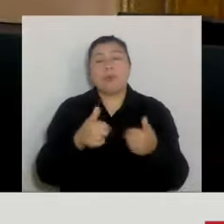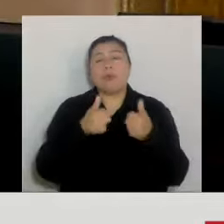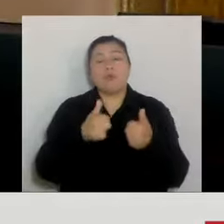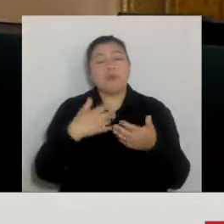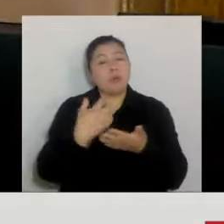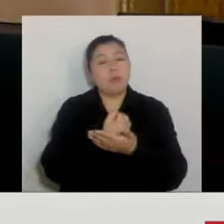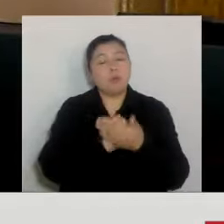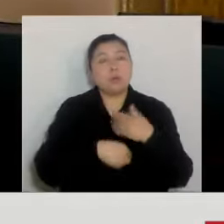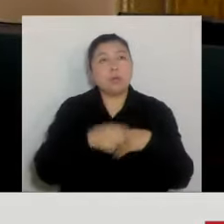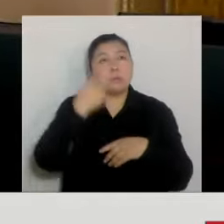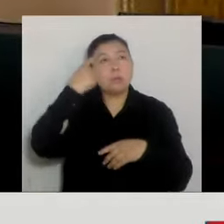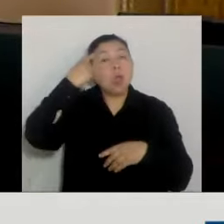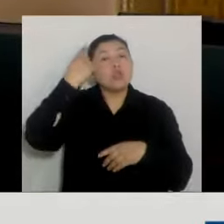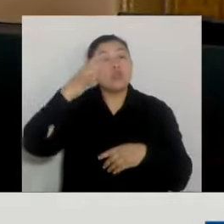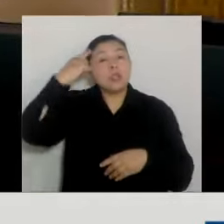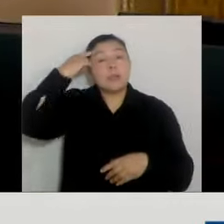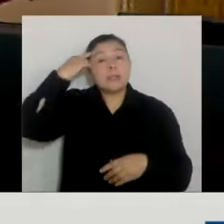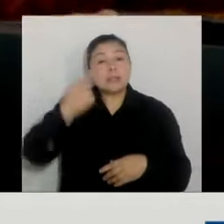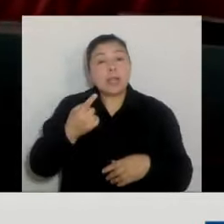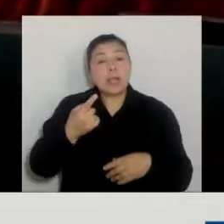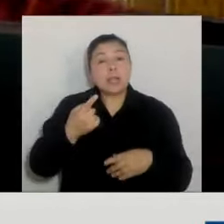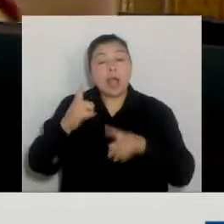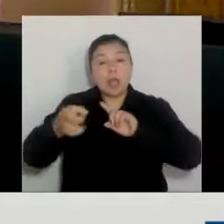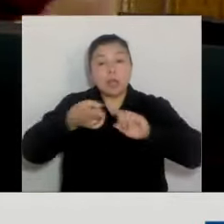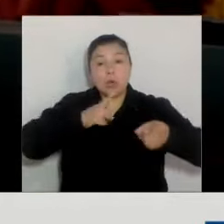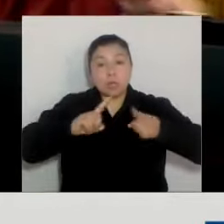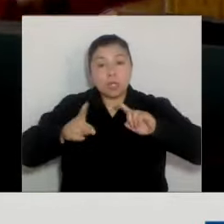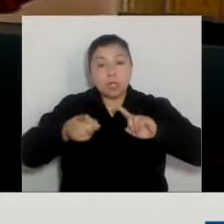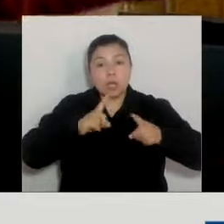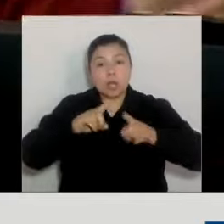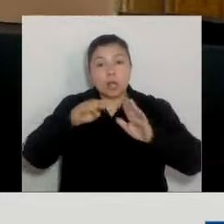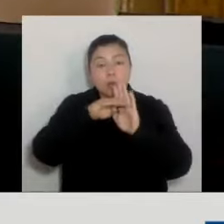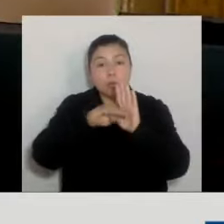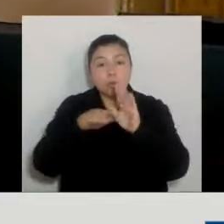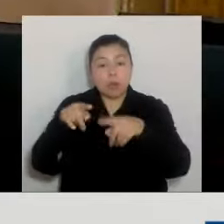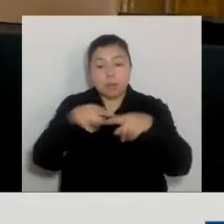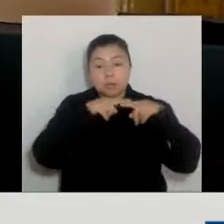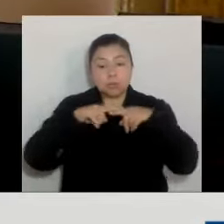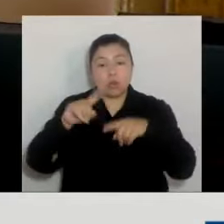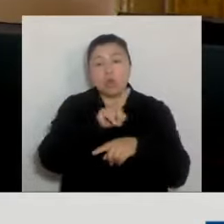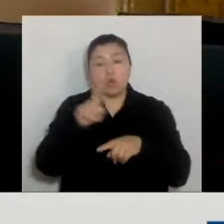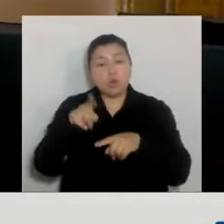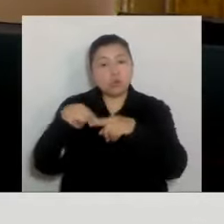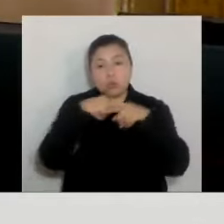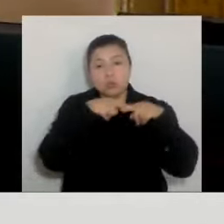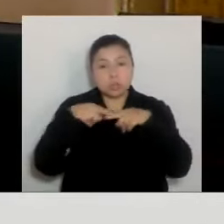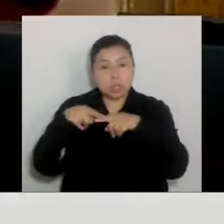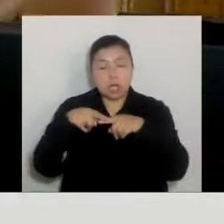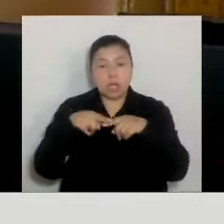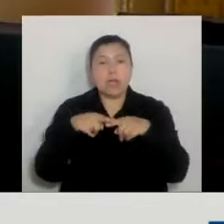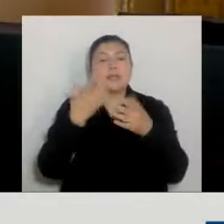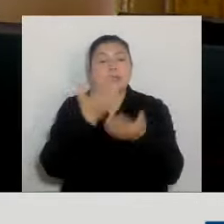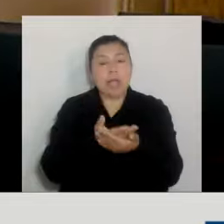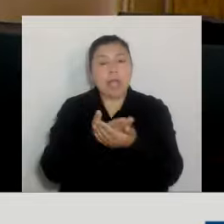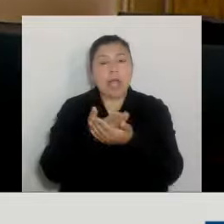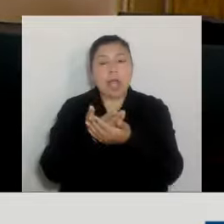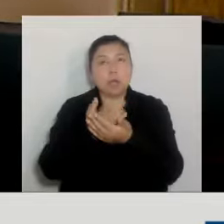está pensada en coordinar los programas sociales o no sociales Ah que haya